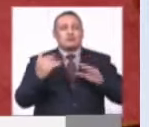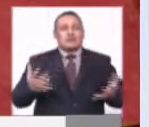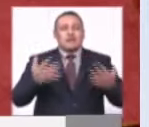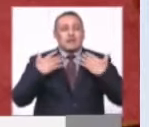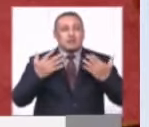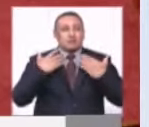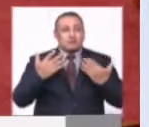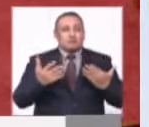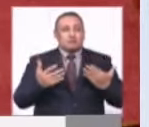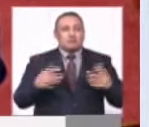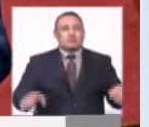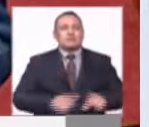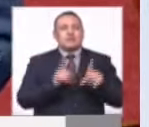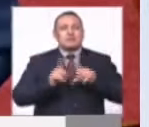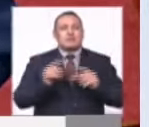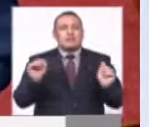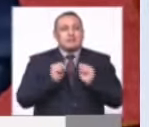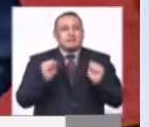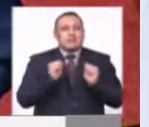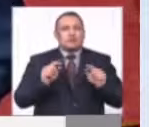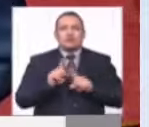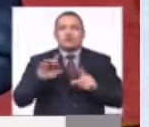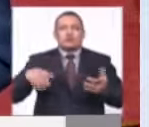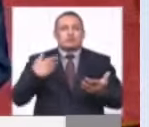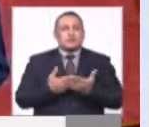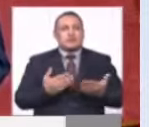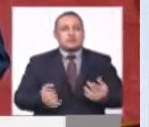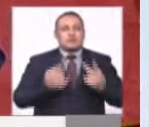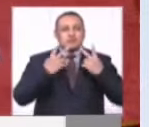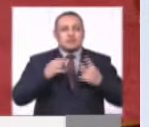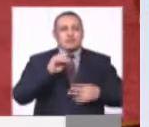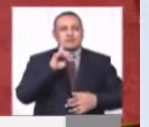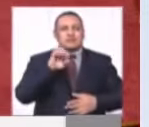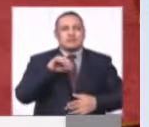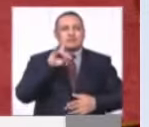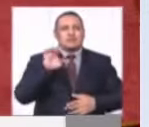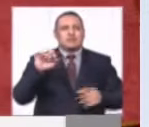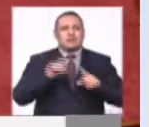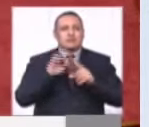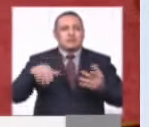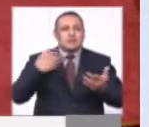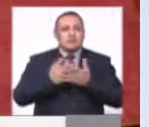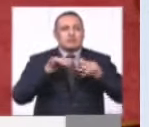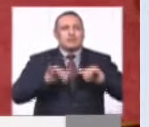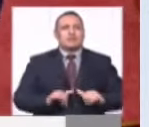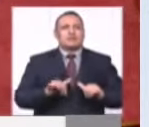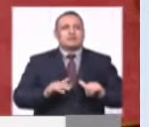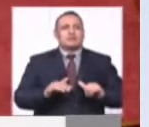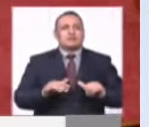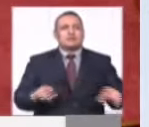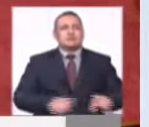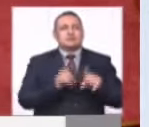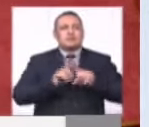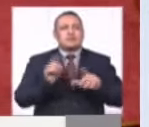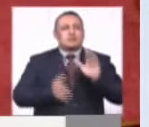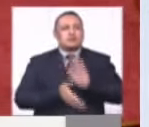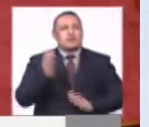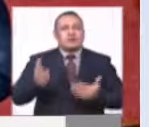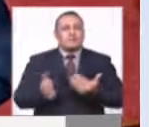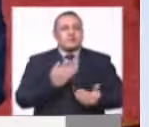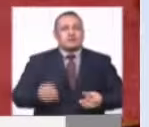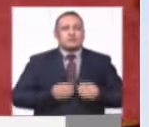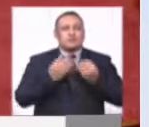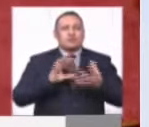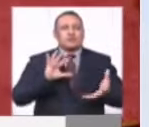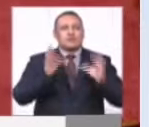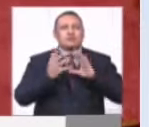calor, el invierno no llega y el dengue ha venido para quedarse. Ya no se va fácilmente porque